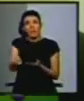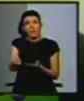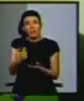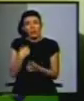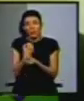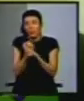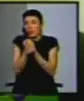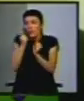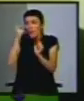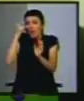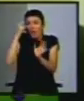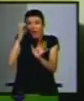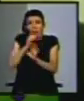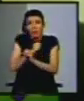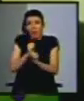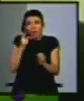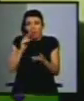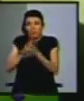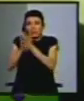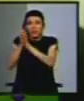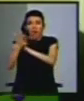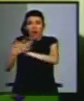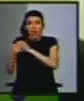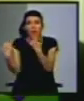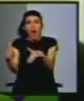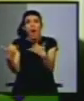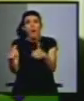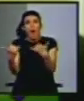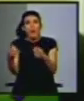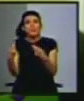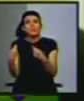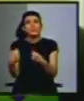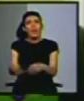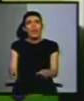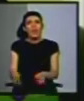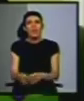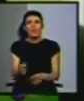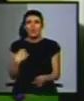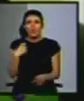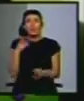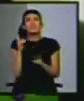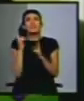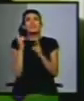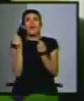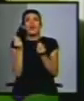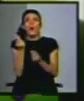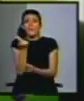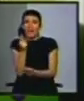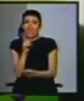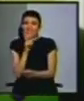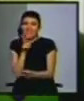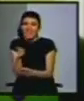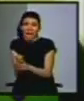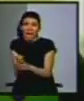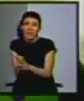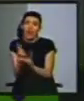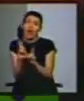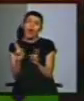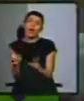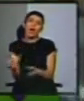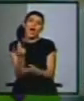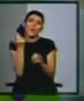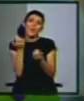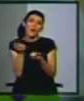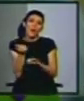podemos creer que lo haya jugado todo. O sea, plata tiene que haber en alguna parte y esperamos algún momento poder recuperar